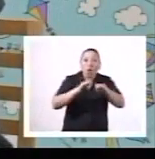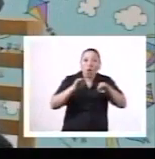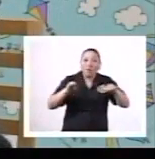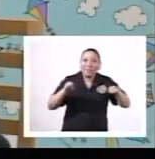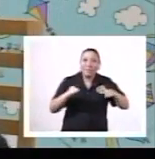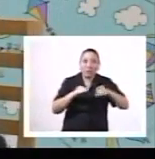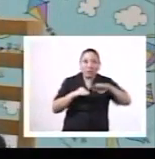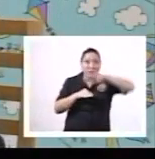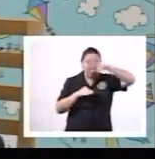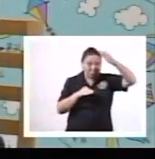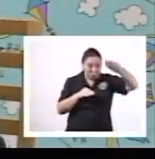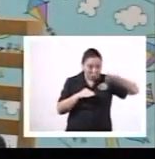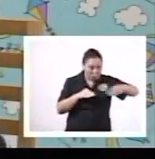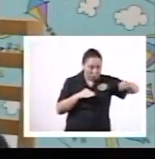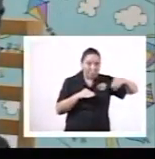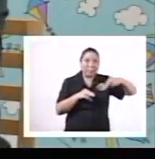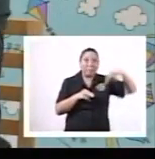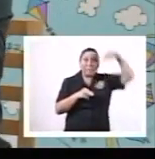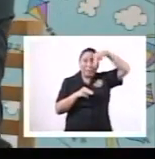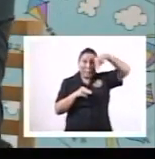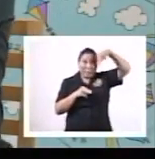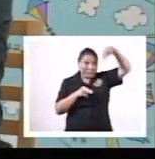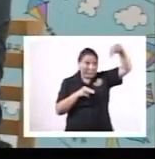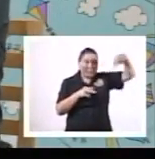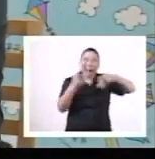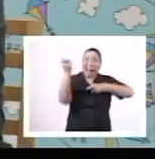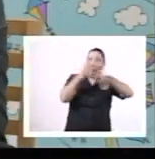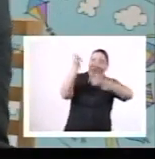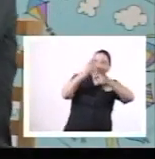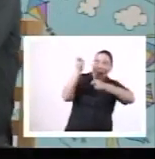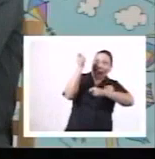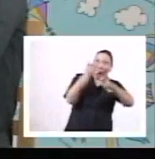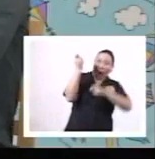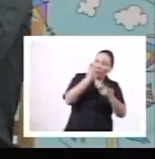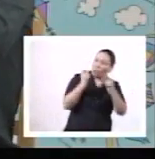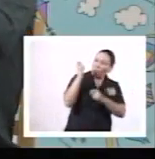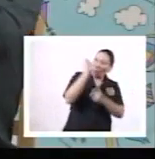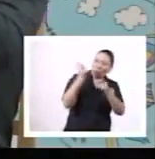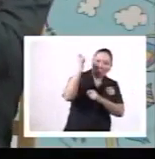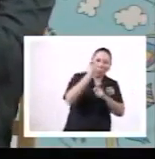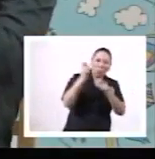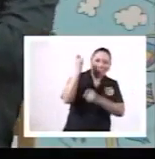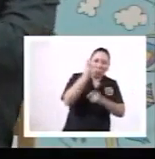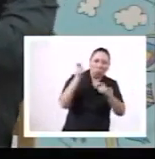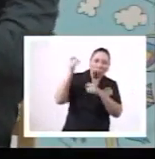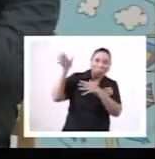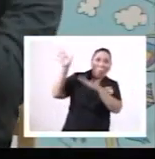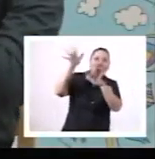pequeña loma y desde ahí corrían. Corrían, corrían, corrían, corrían y comenzaban a volar el barrilete.